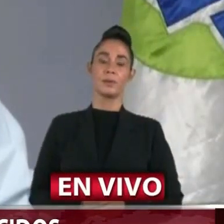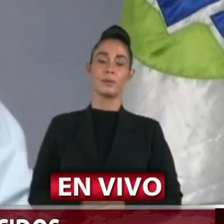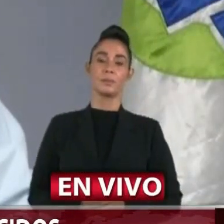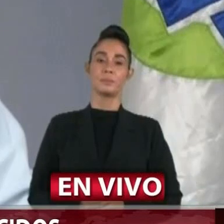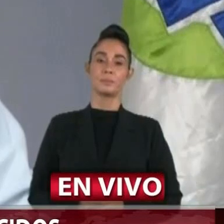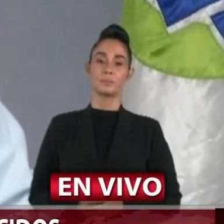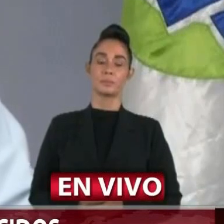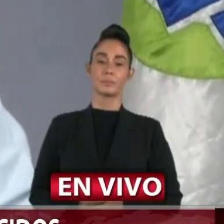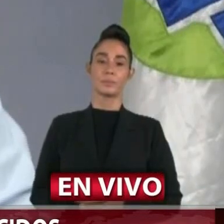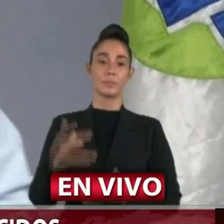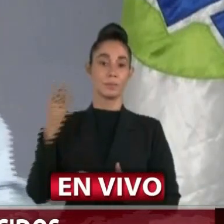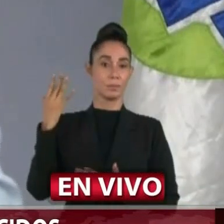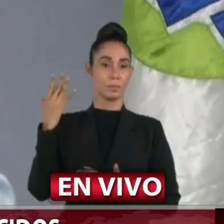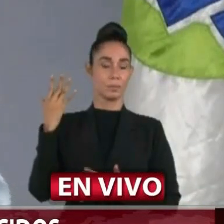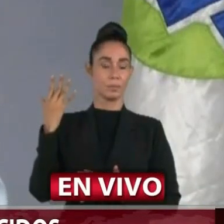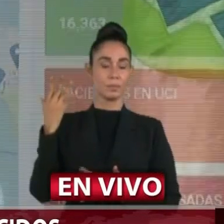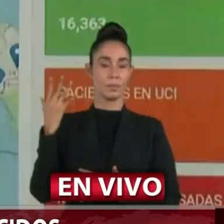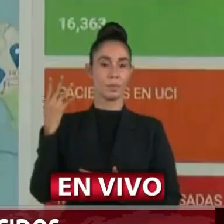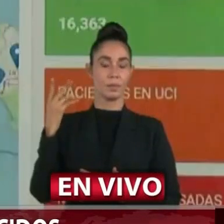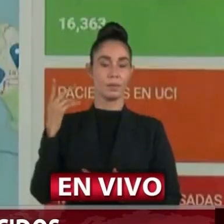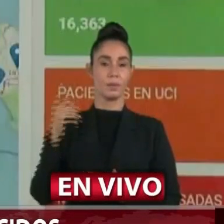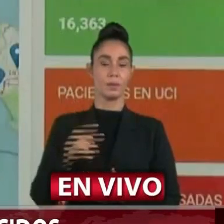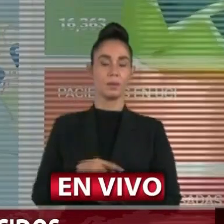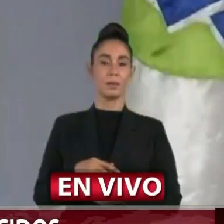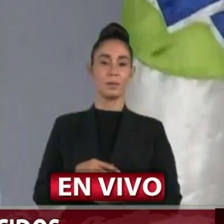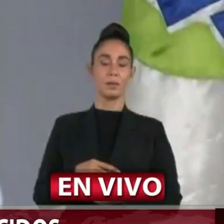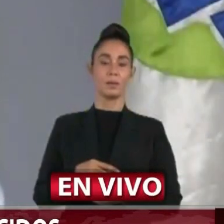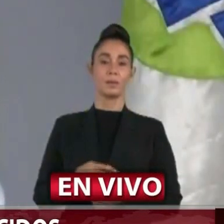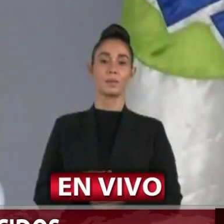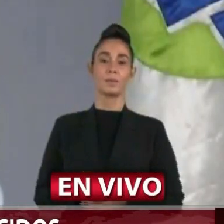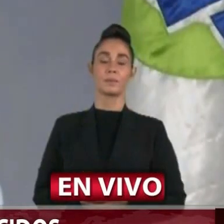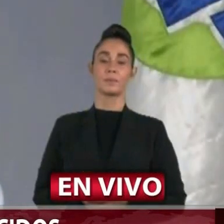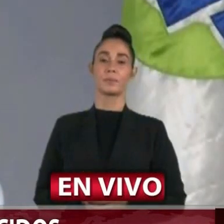Tu micrófono, Milton. Camacho,